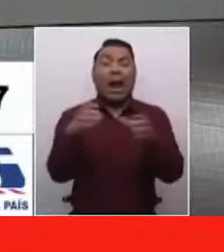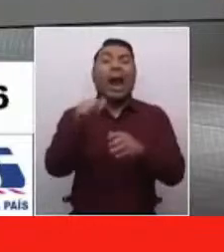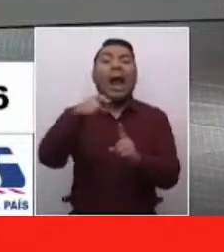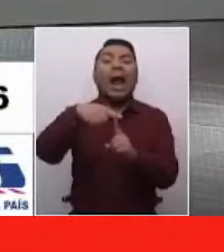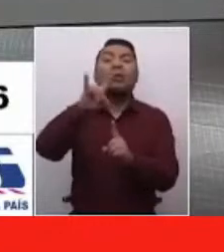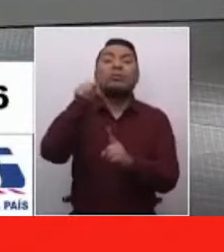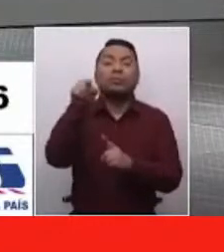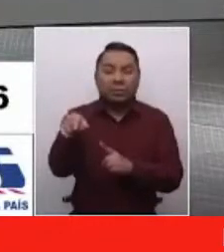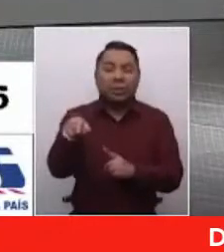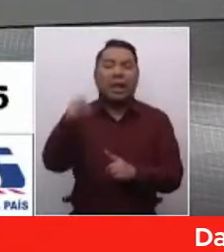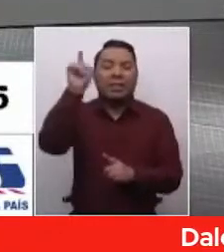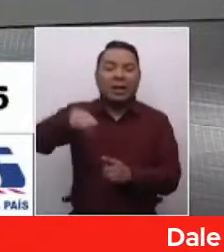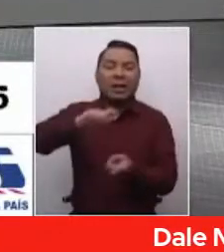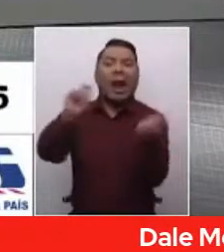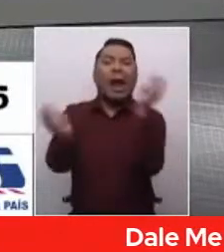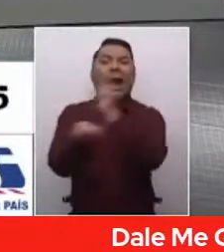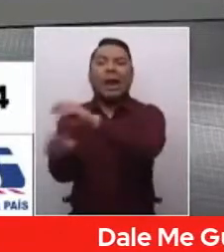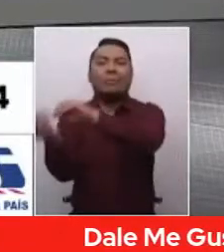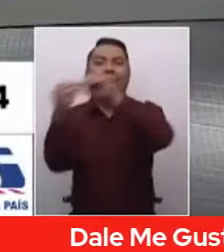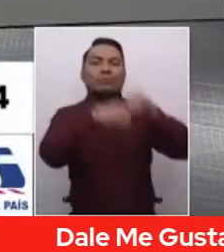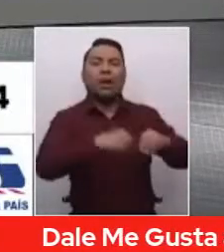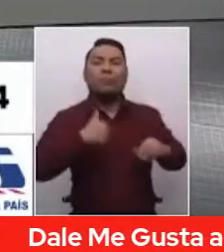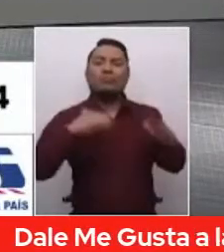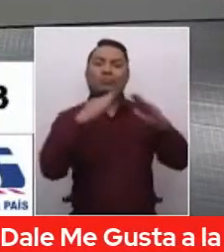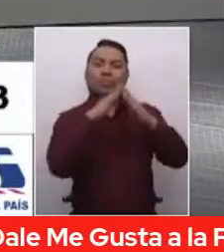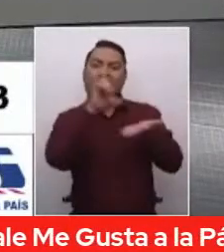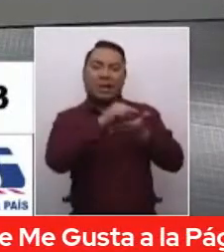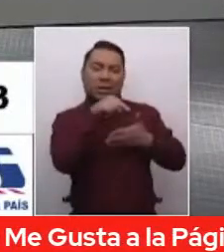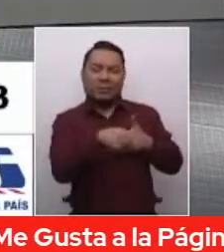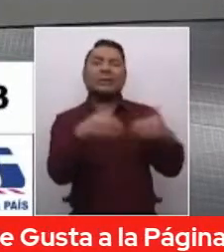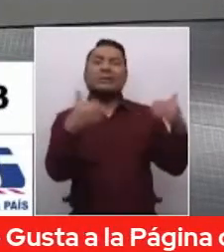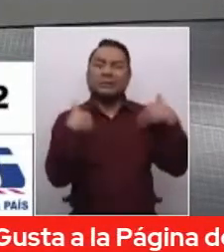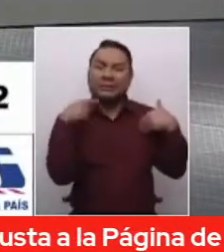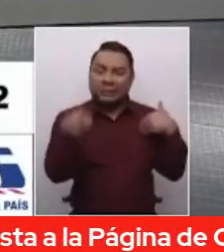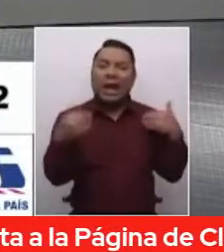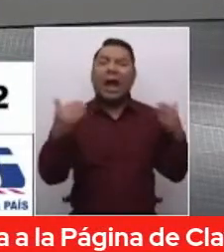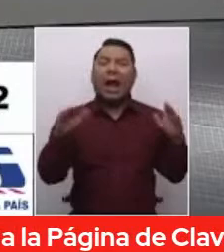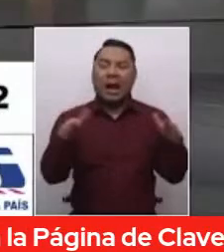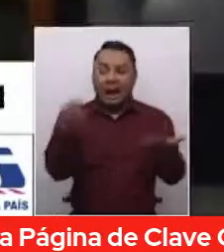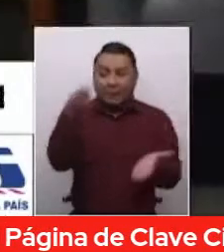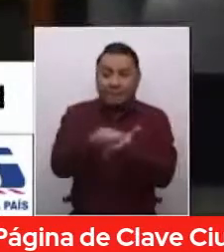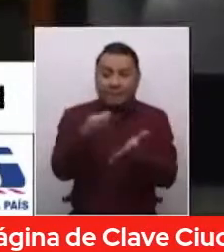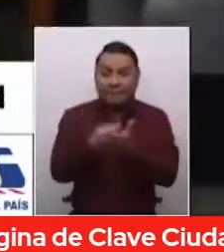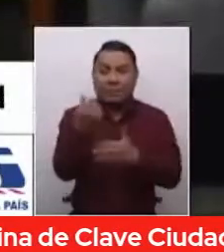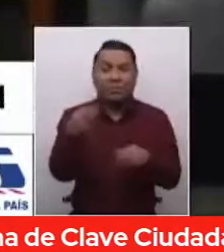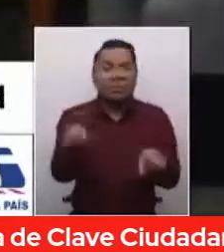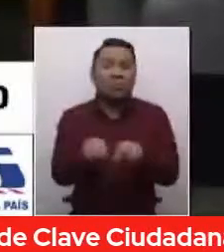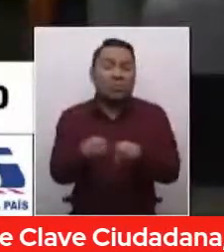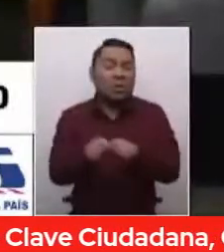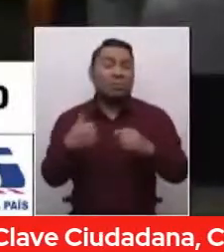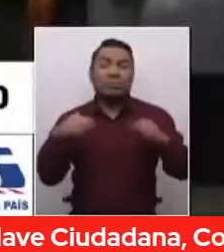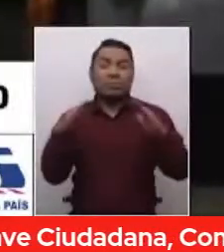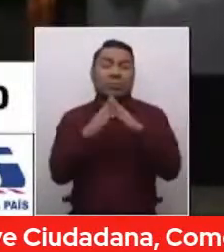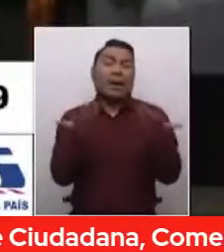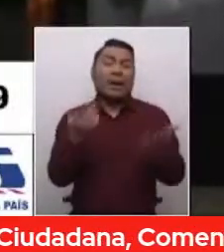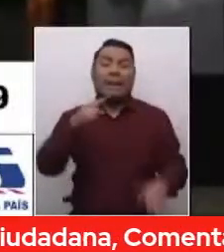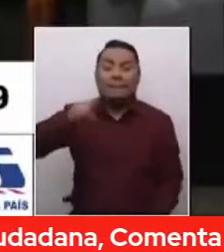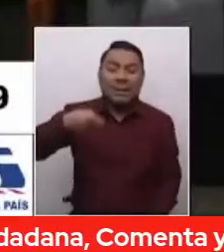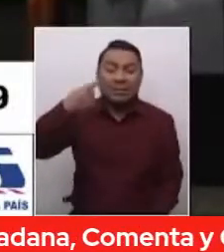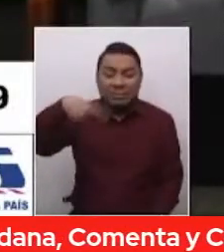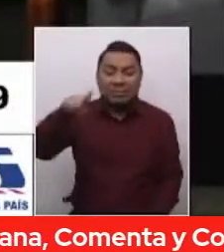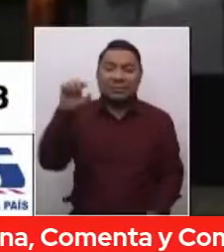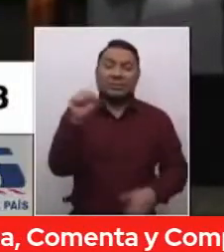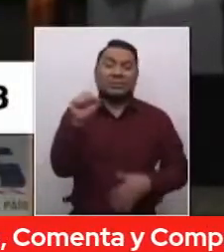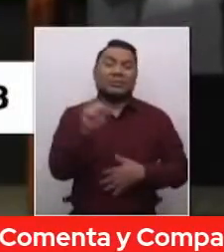se reviertan a la Municipalidad de Lima, porque ellos cuentan además con un presupuesto igual al de la Municipalidad de 1.000 millones